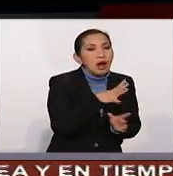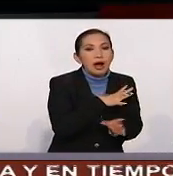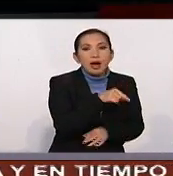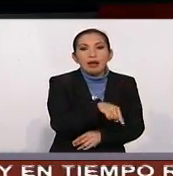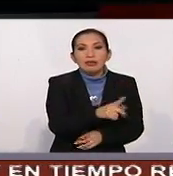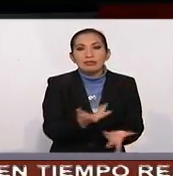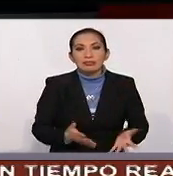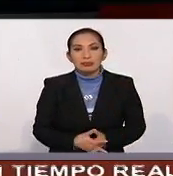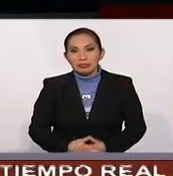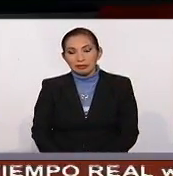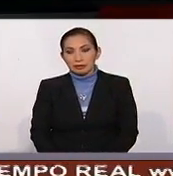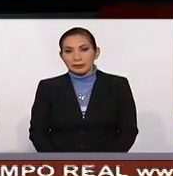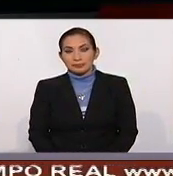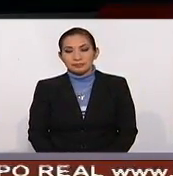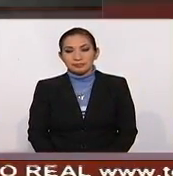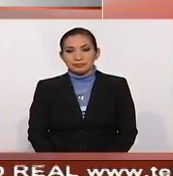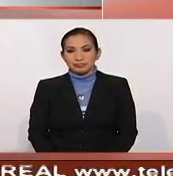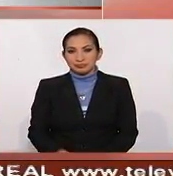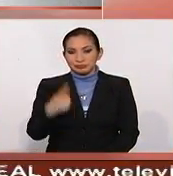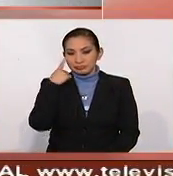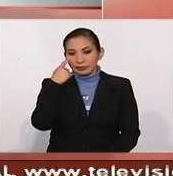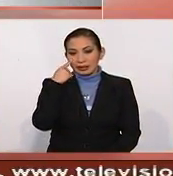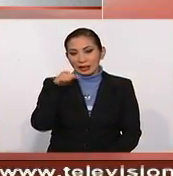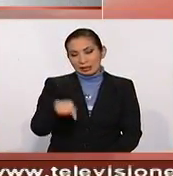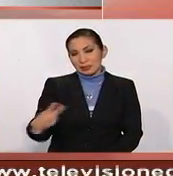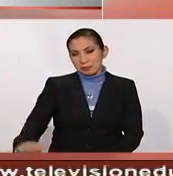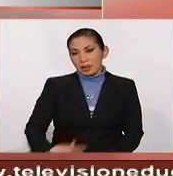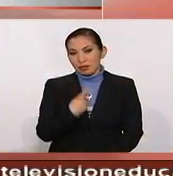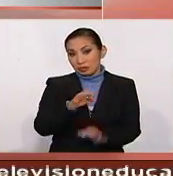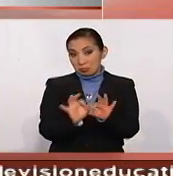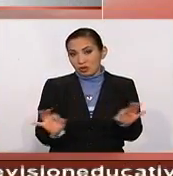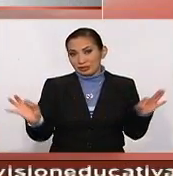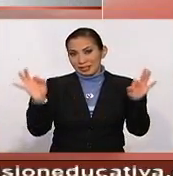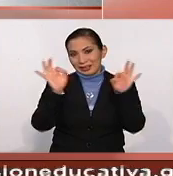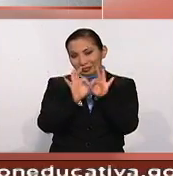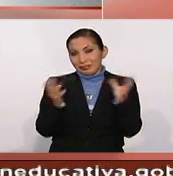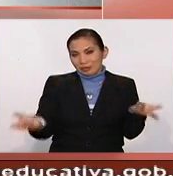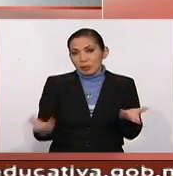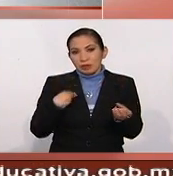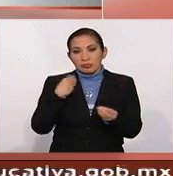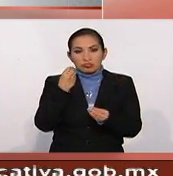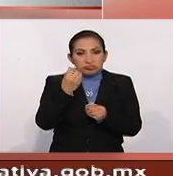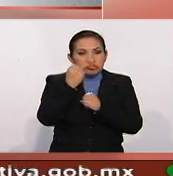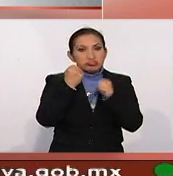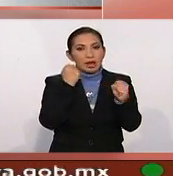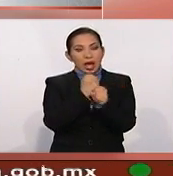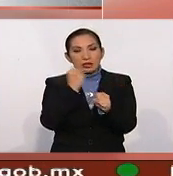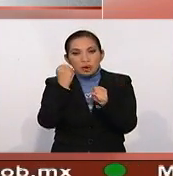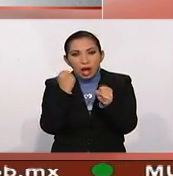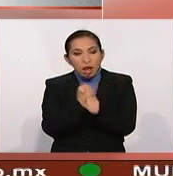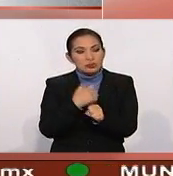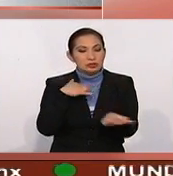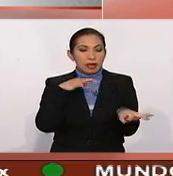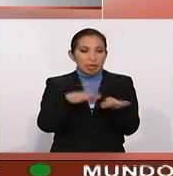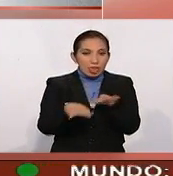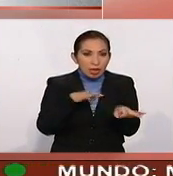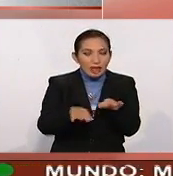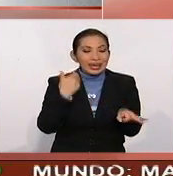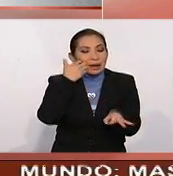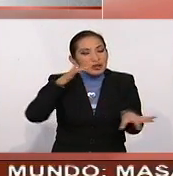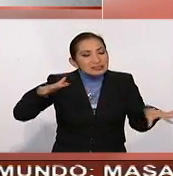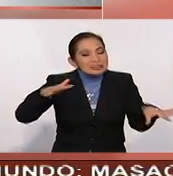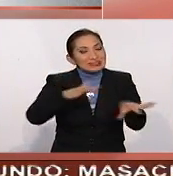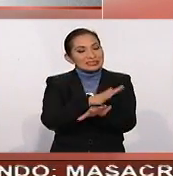directamente? Pati, esa es yo creo que la pregunta más importante, porque durante muchos años se ha trabajado precisamente en la